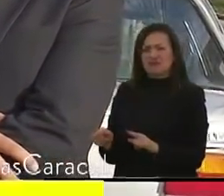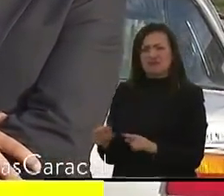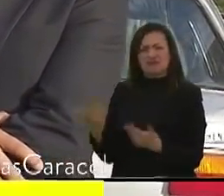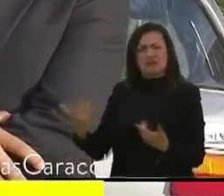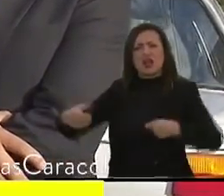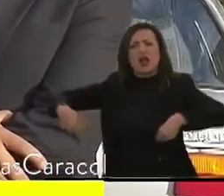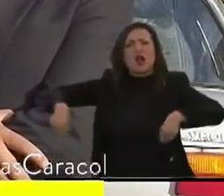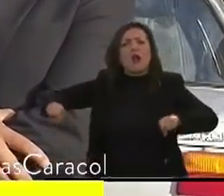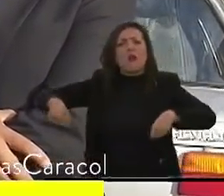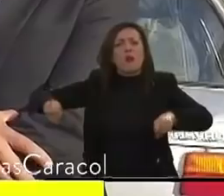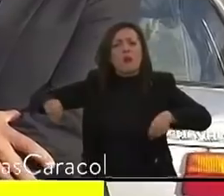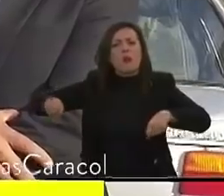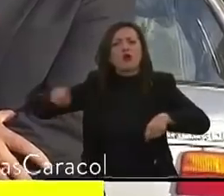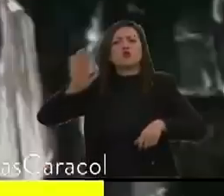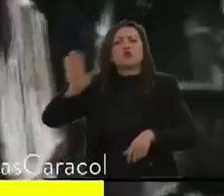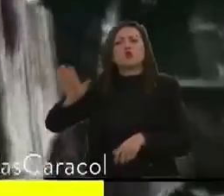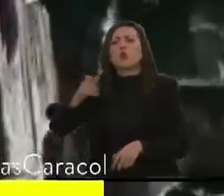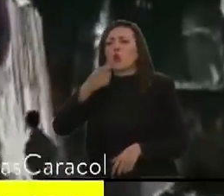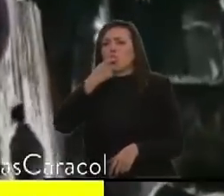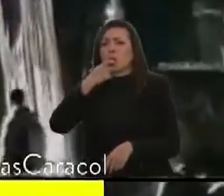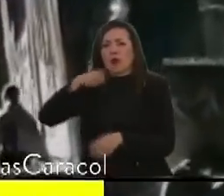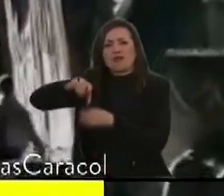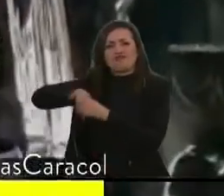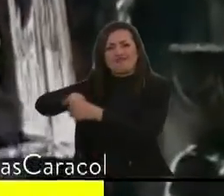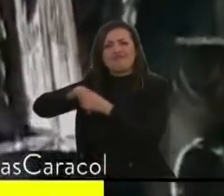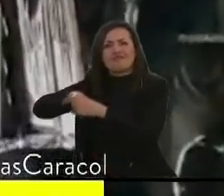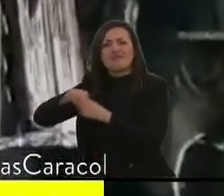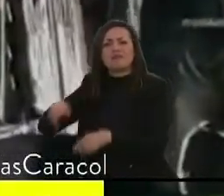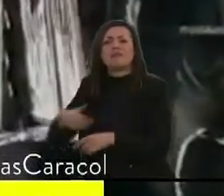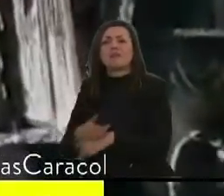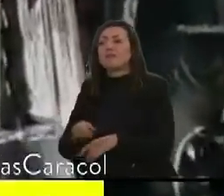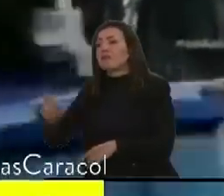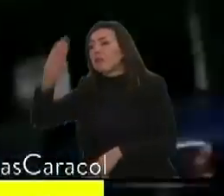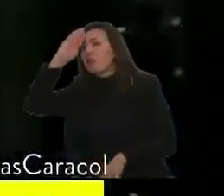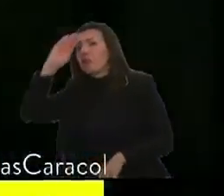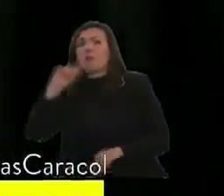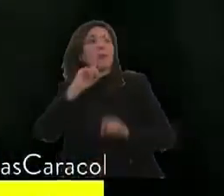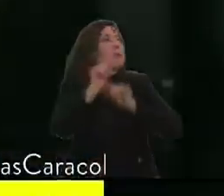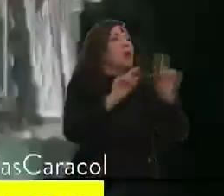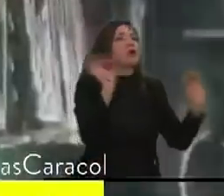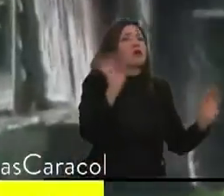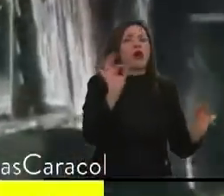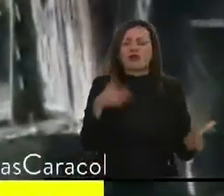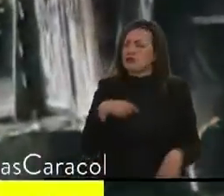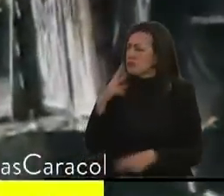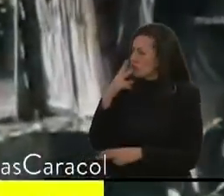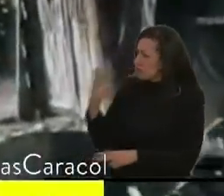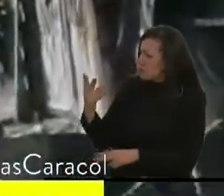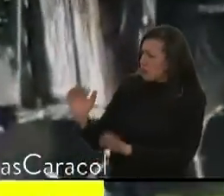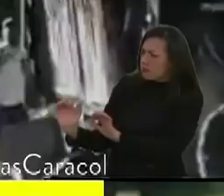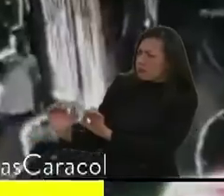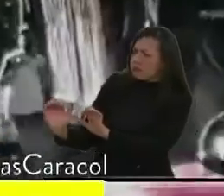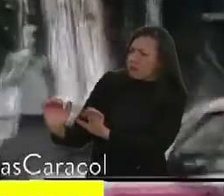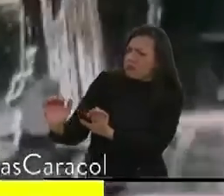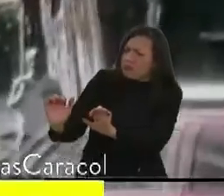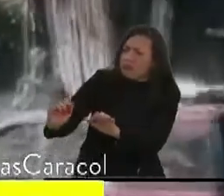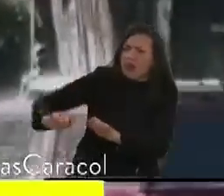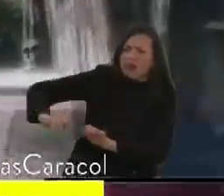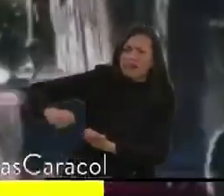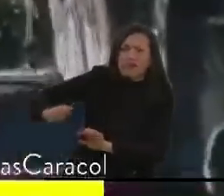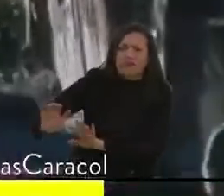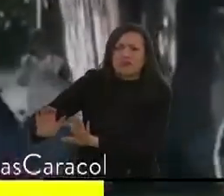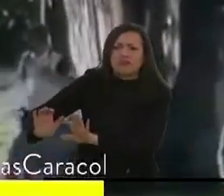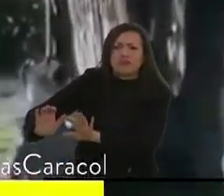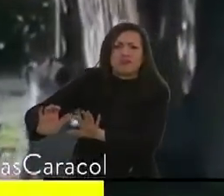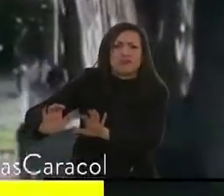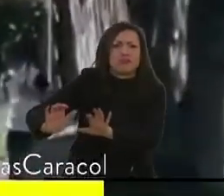tránsito y, o sea, la gente no preguntó nada. Yo lo veo es que se sube al carro, lo prende, lo baja todo